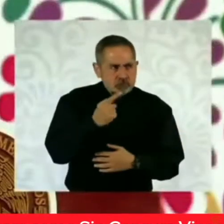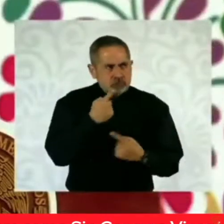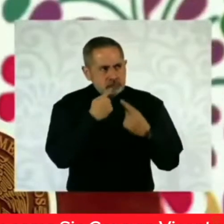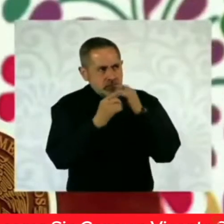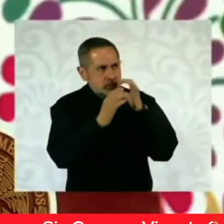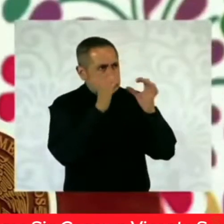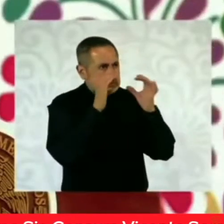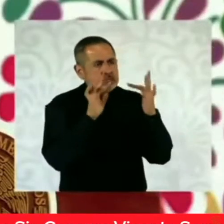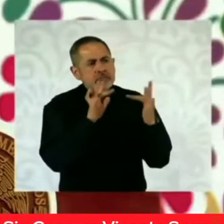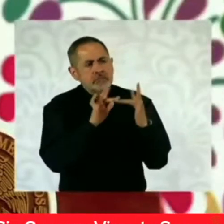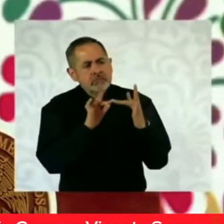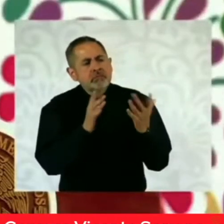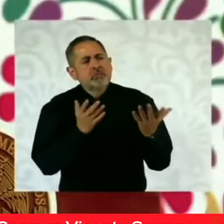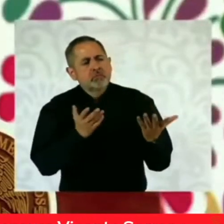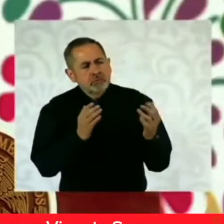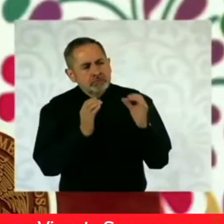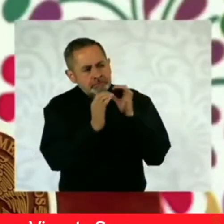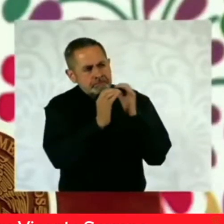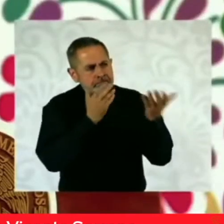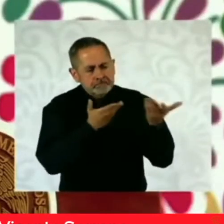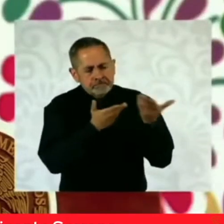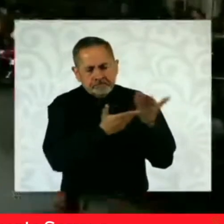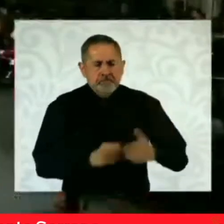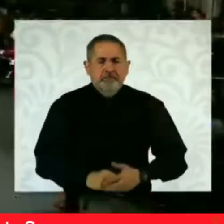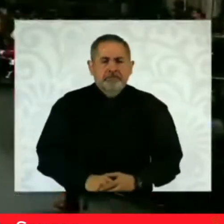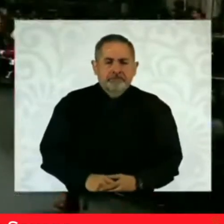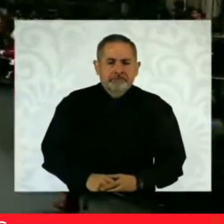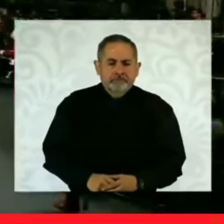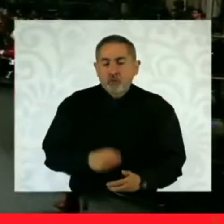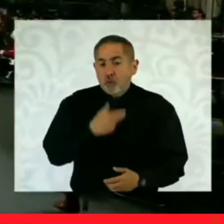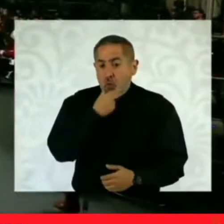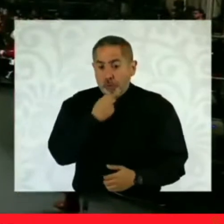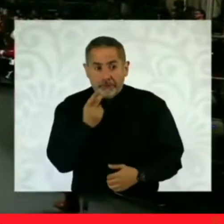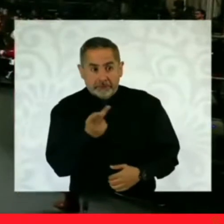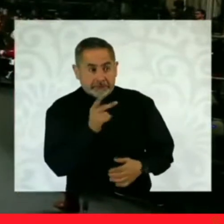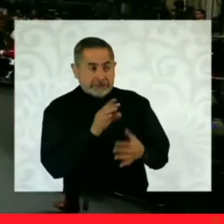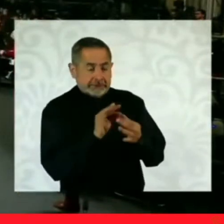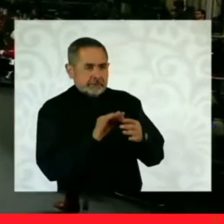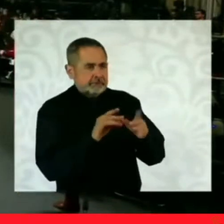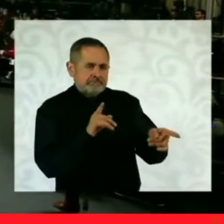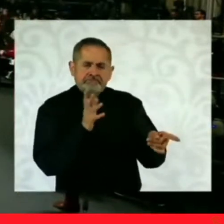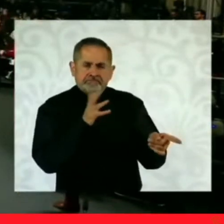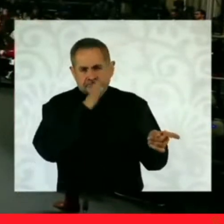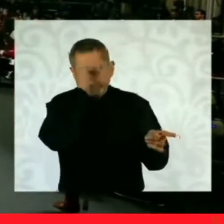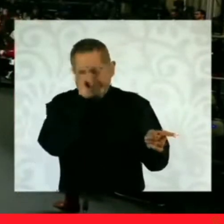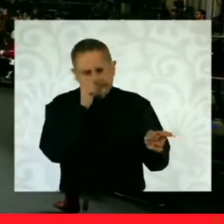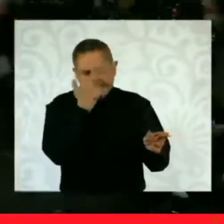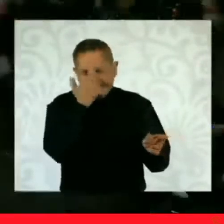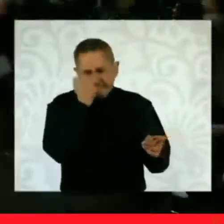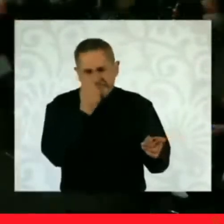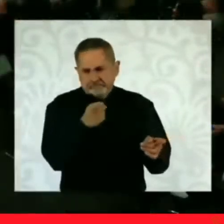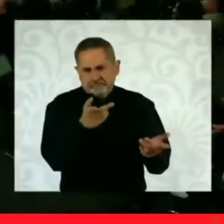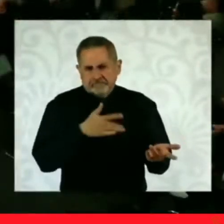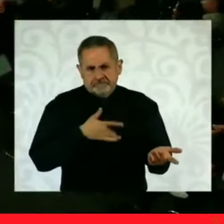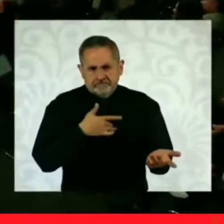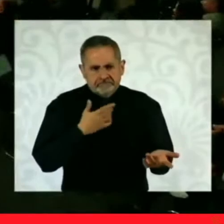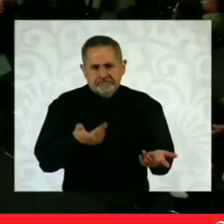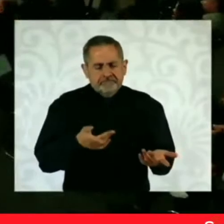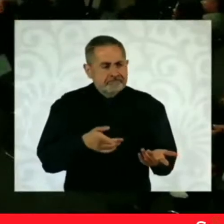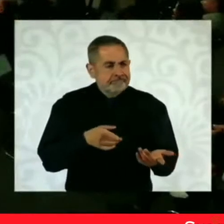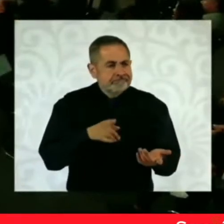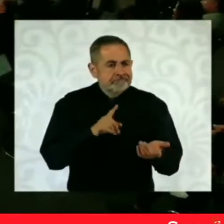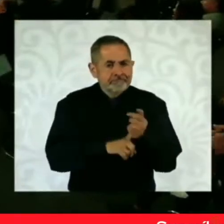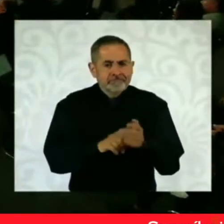la comunicación y la coordinación. Precisamente por eso creo que estará de acuerdo que va a ser